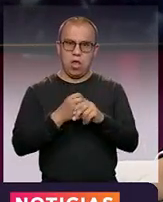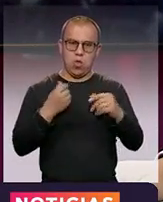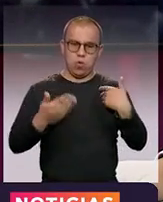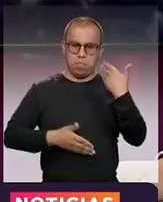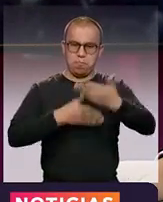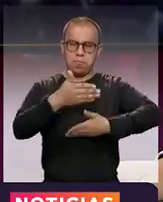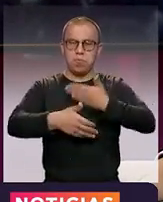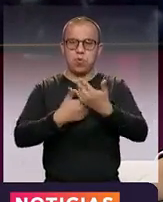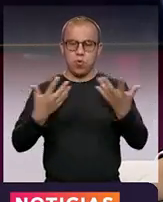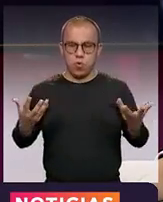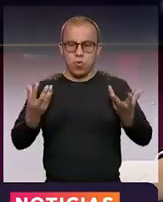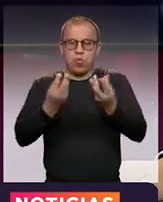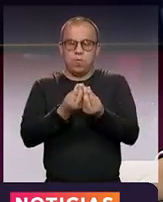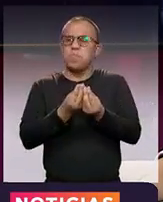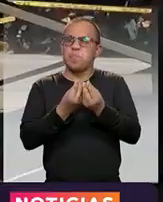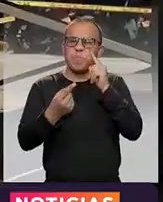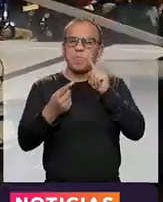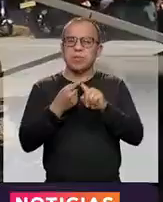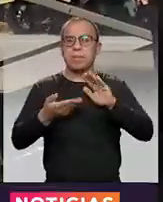conformar una comisión de paz.